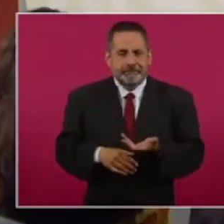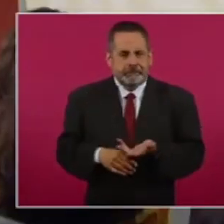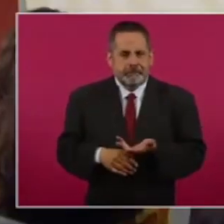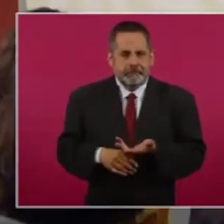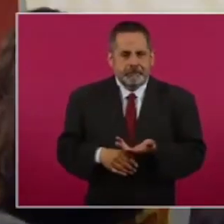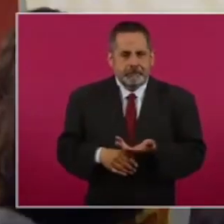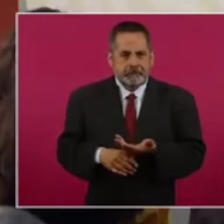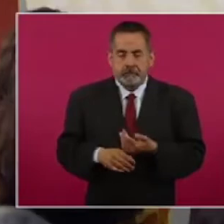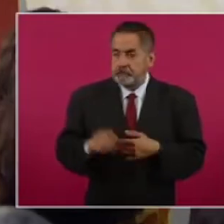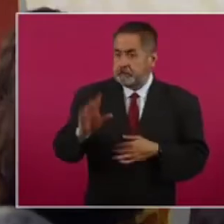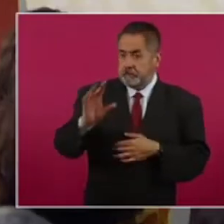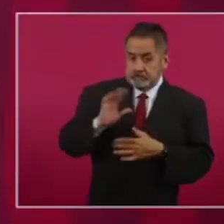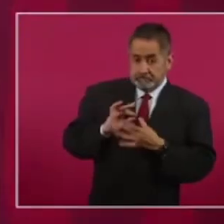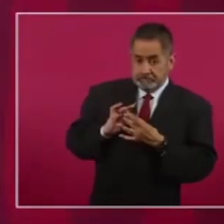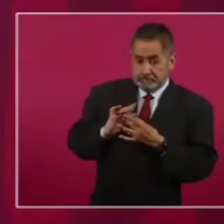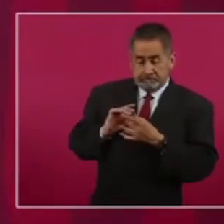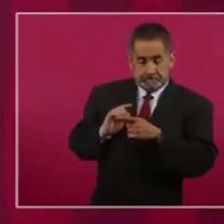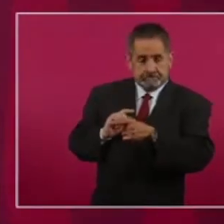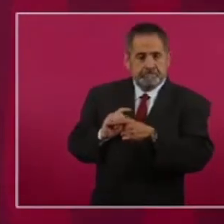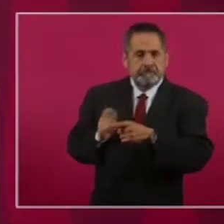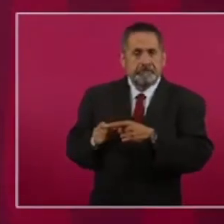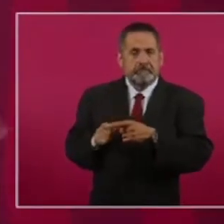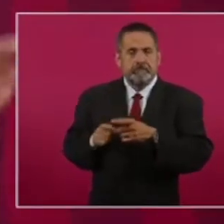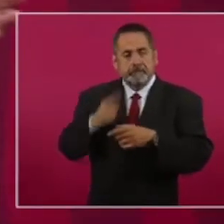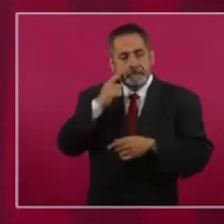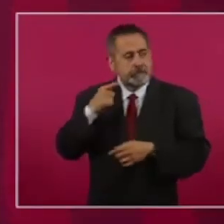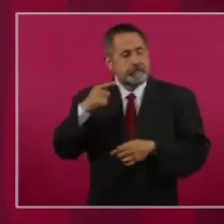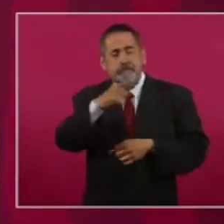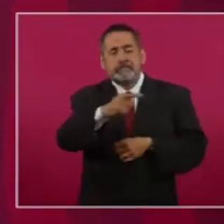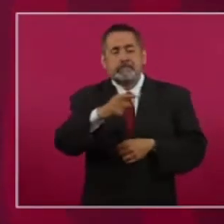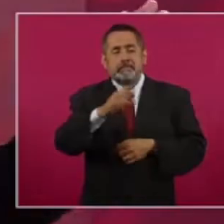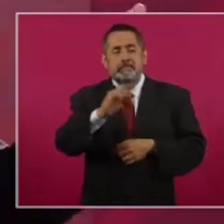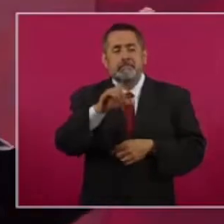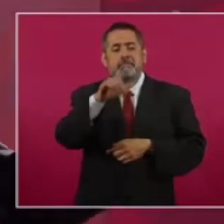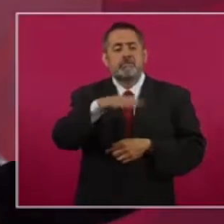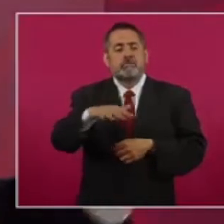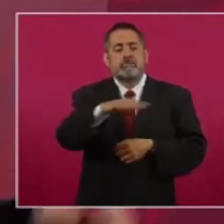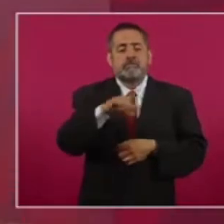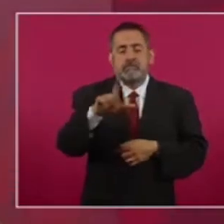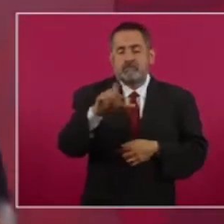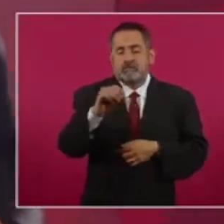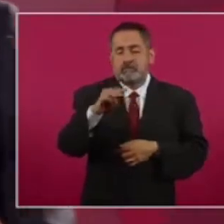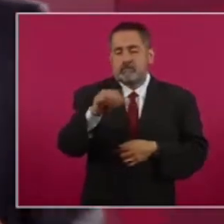Me estaban comentando que en Las Lomas